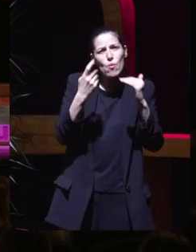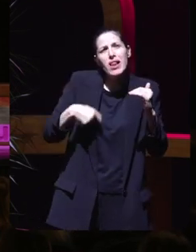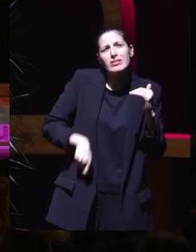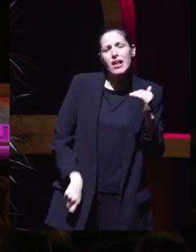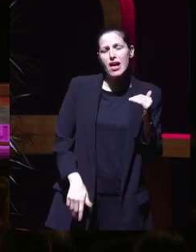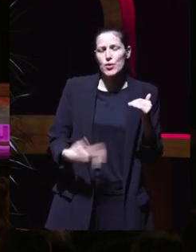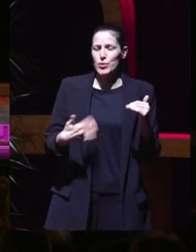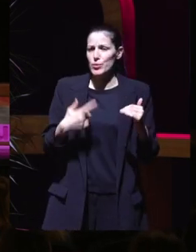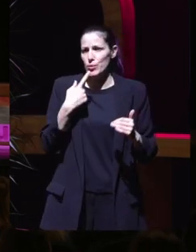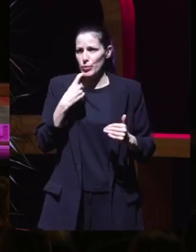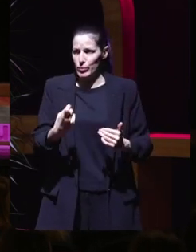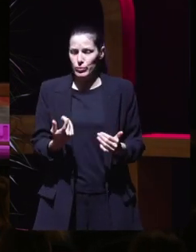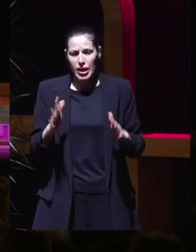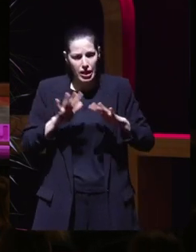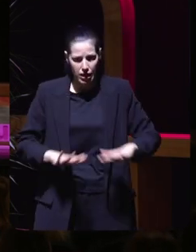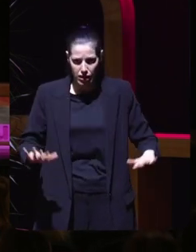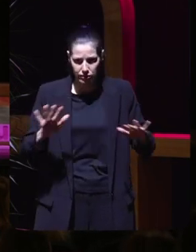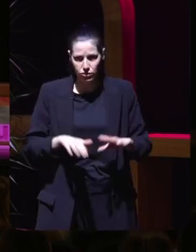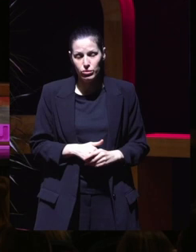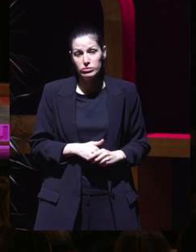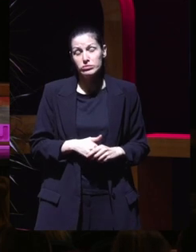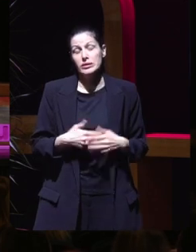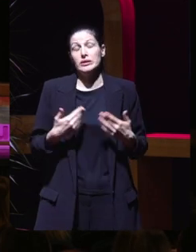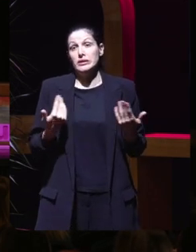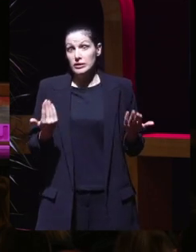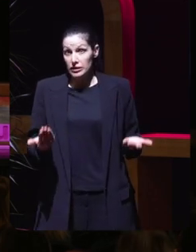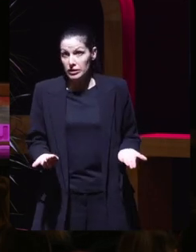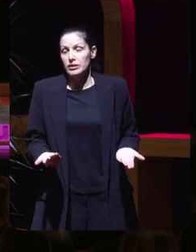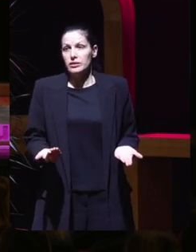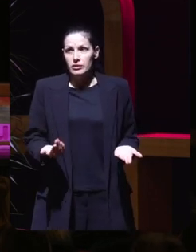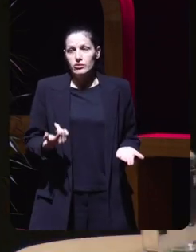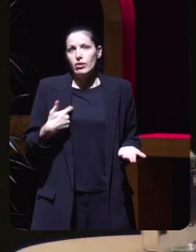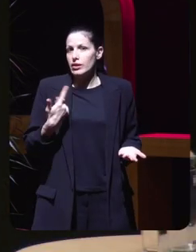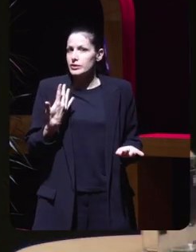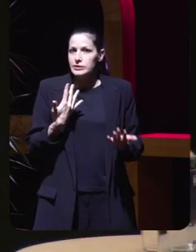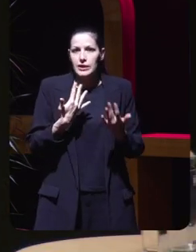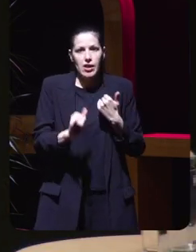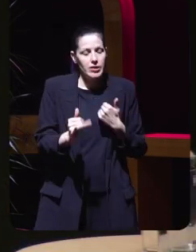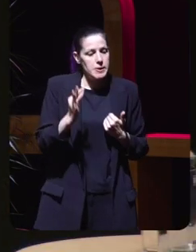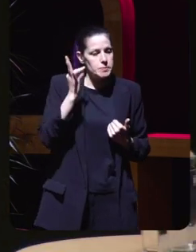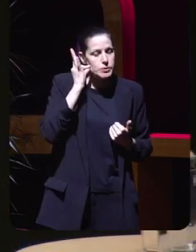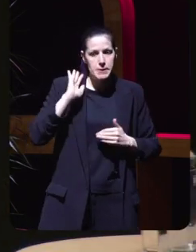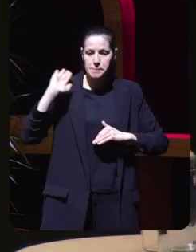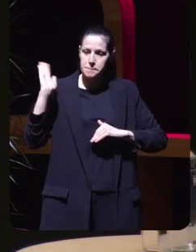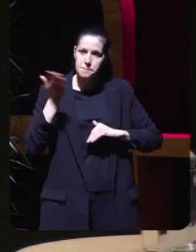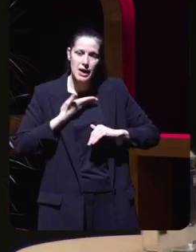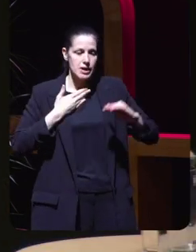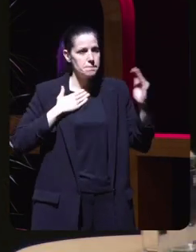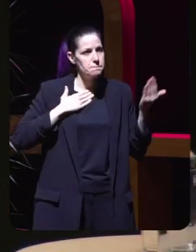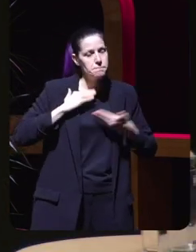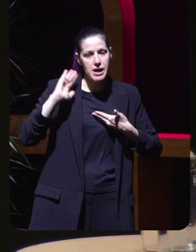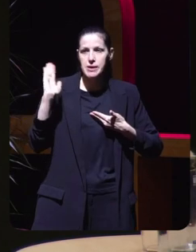salarial claro ten en cuenta todo esto no con estas cargas mentales que si hacemos que lidiar todas estas